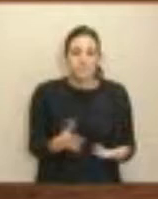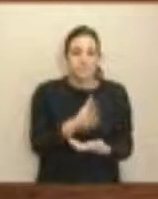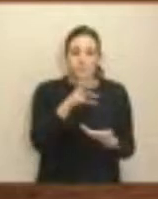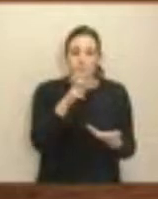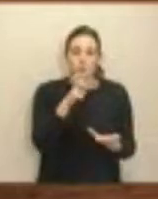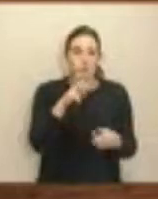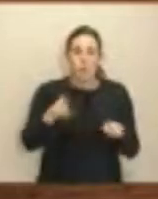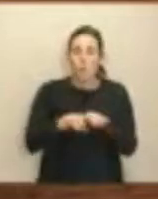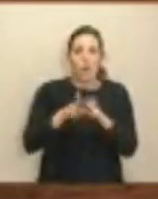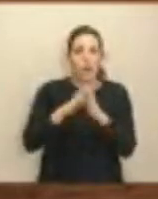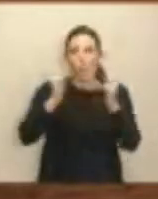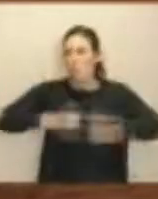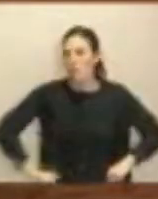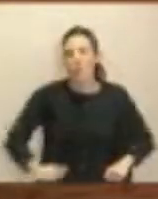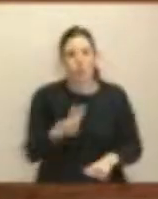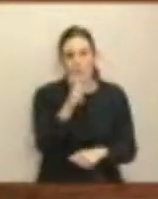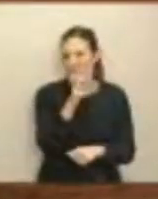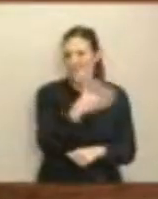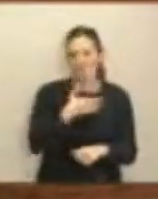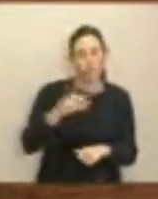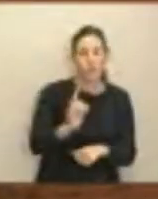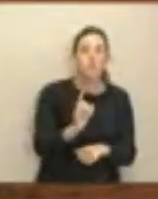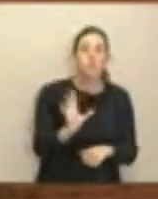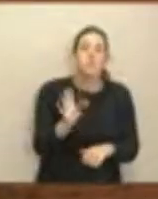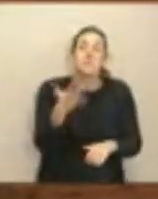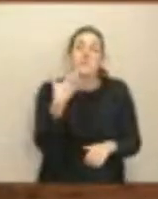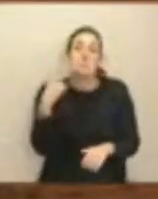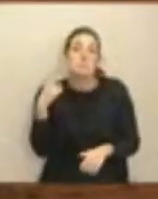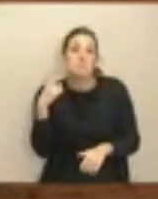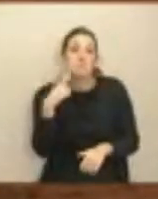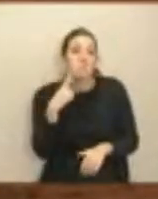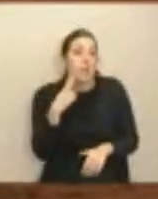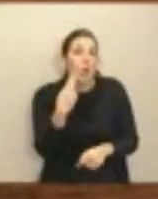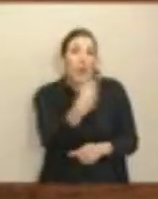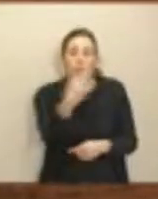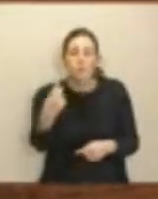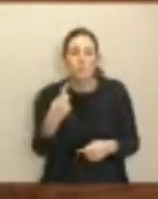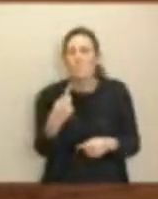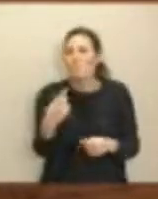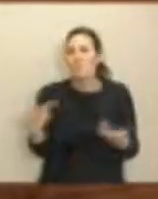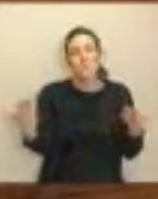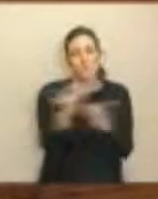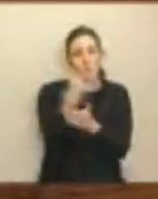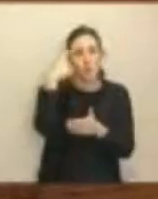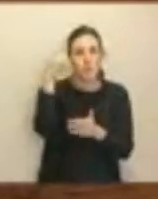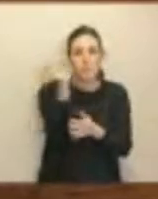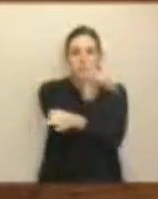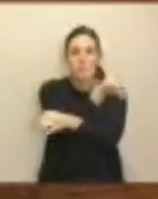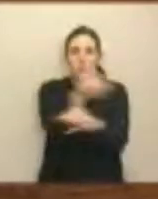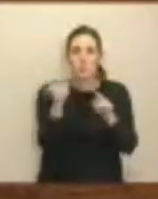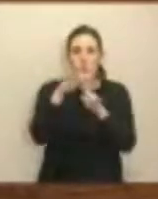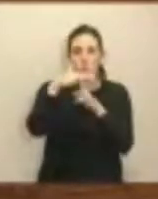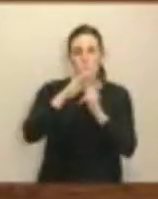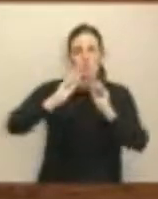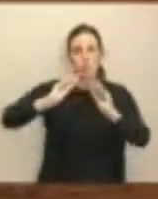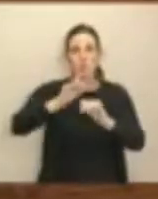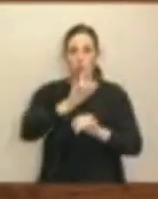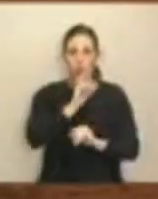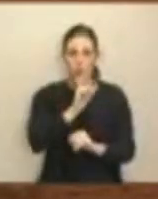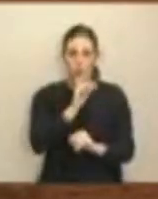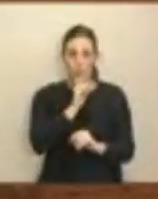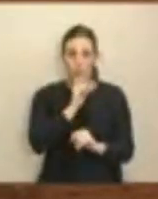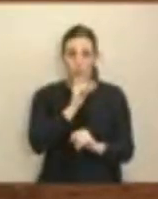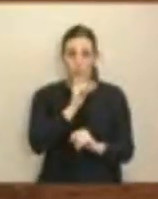llegar a un acuerdo, si teníamos miedos paralizantes. Cada uno sabe muy bien en qué escenario se encontró y